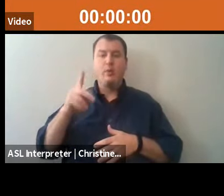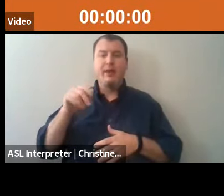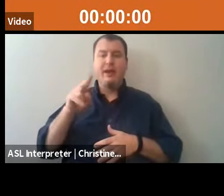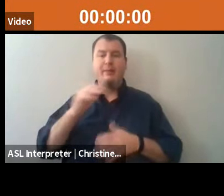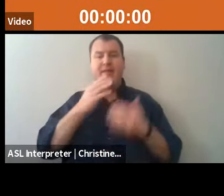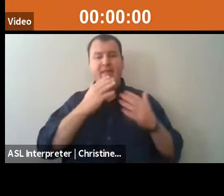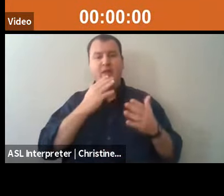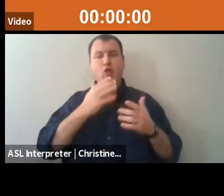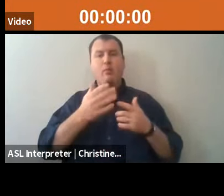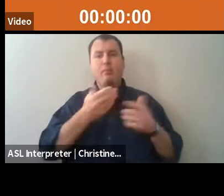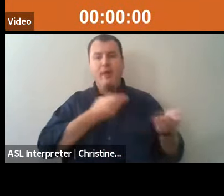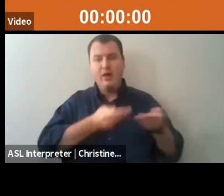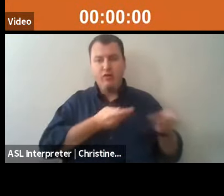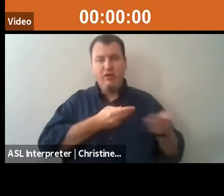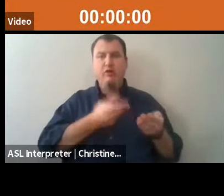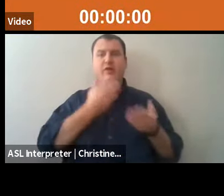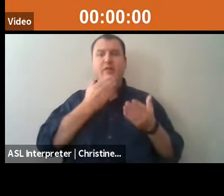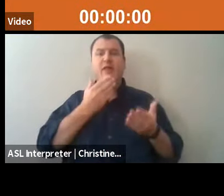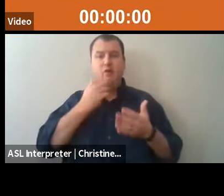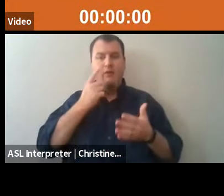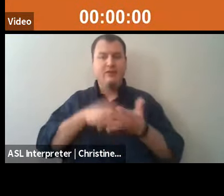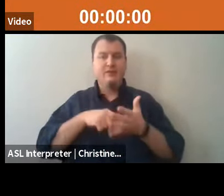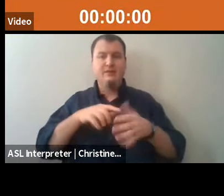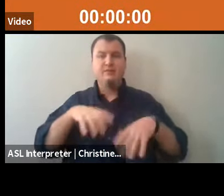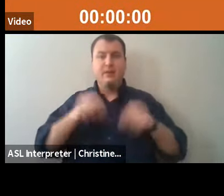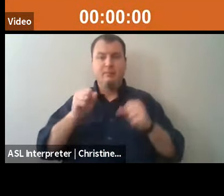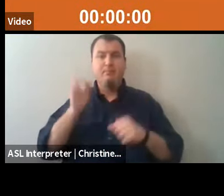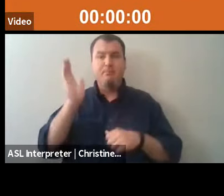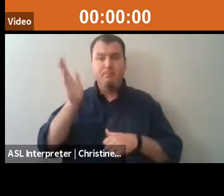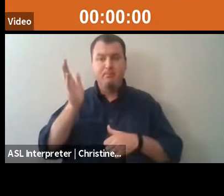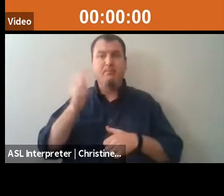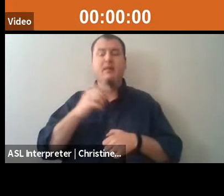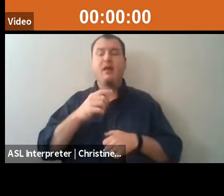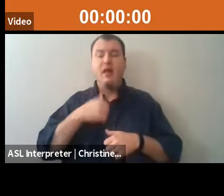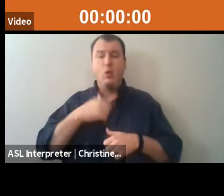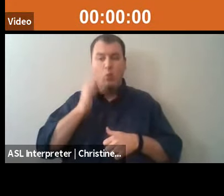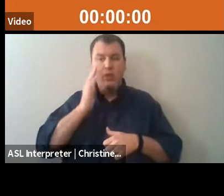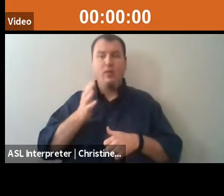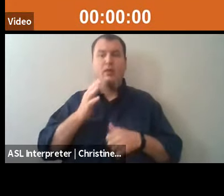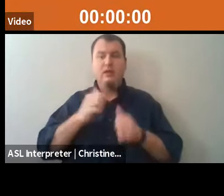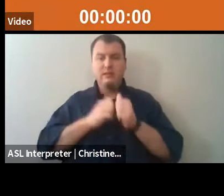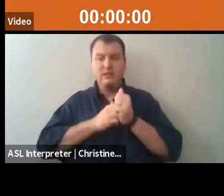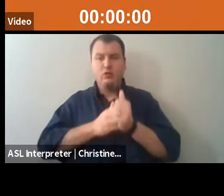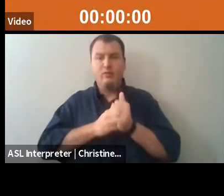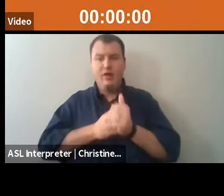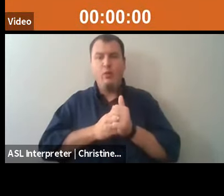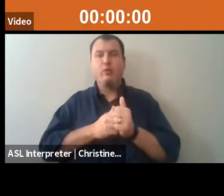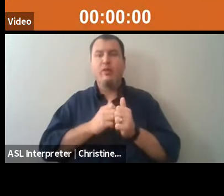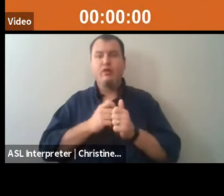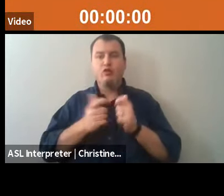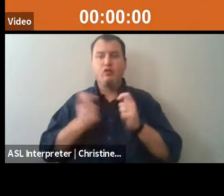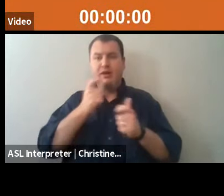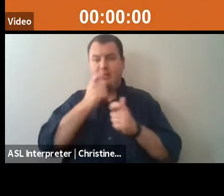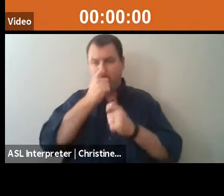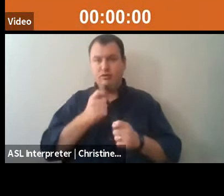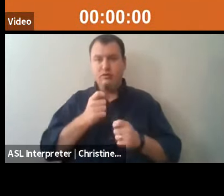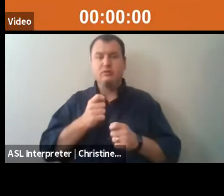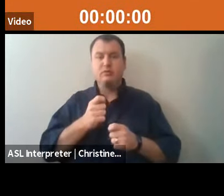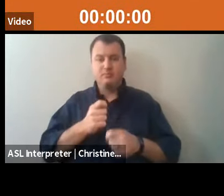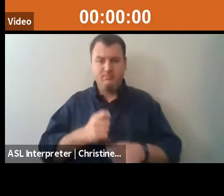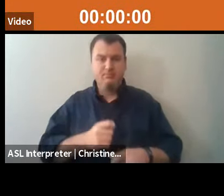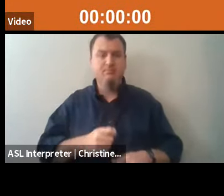y vamos a seguir con mucho interés el resto de presentaciones. Gracias. Muchas